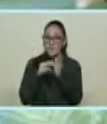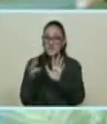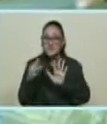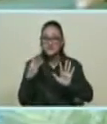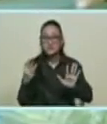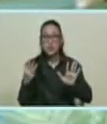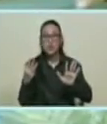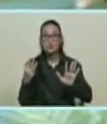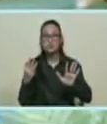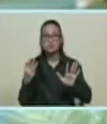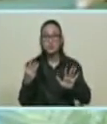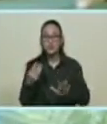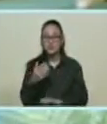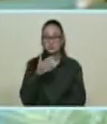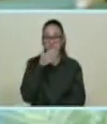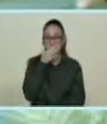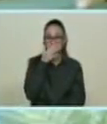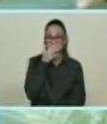2018.